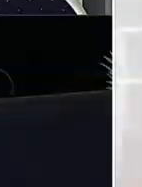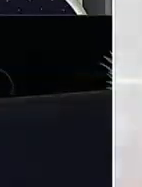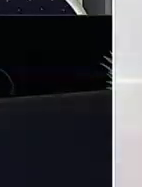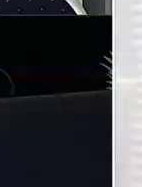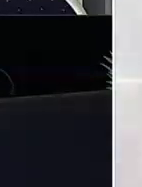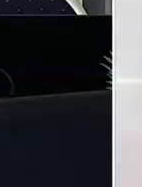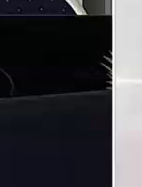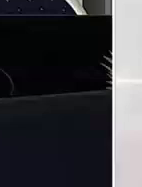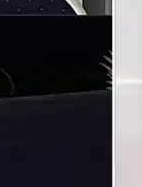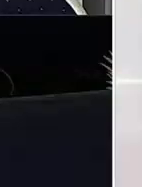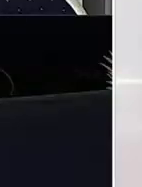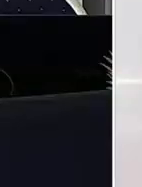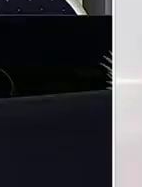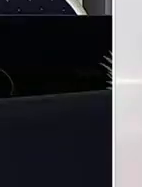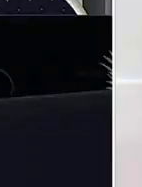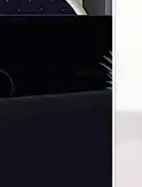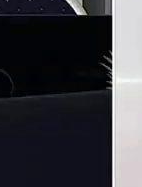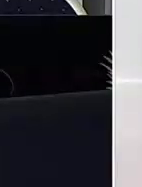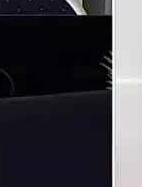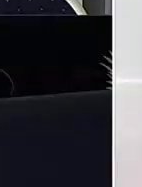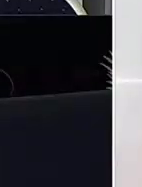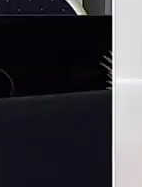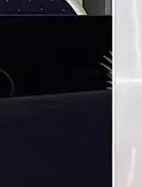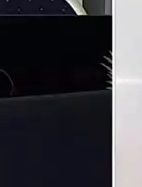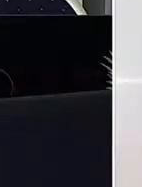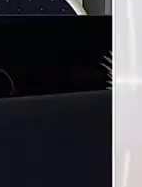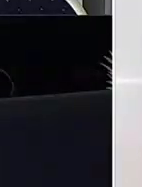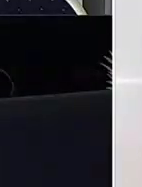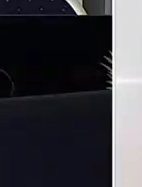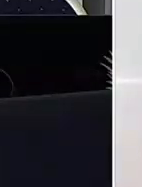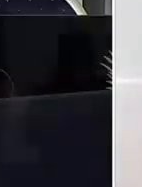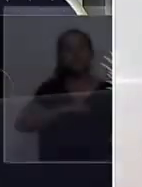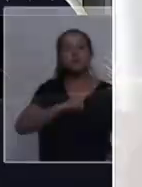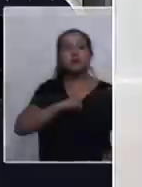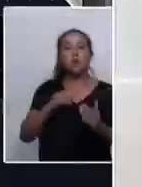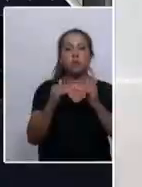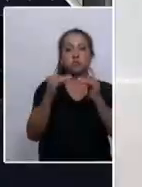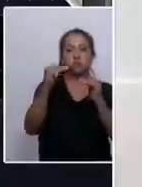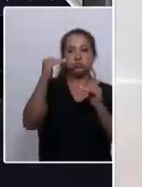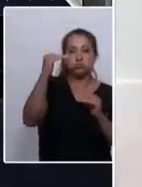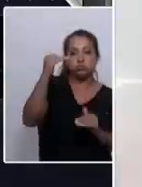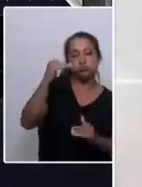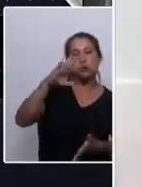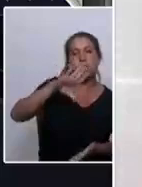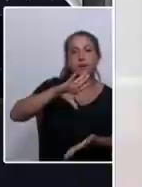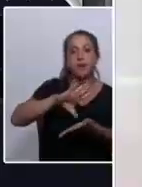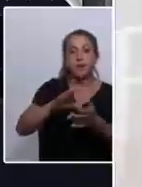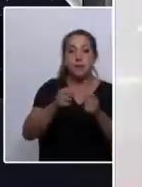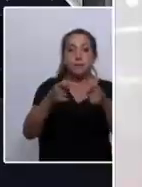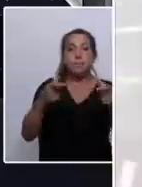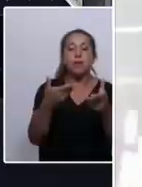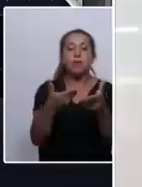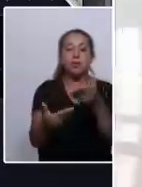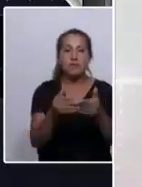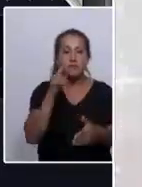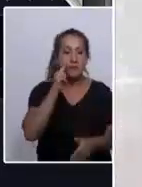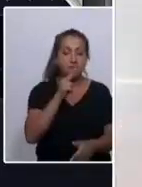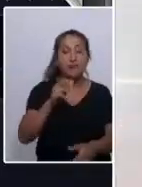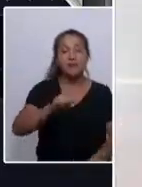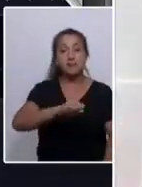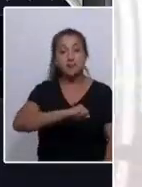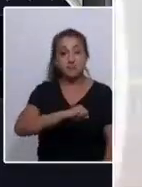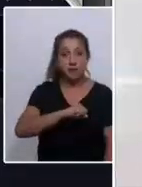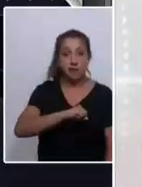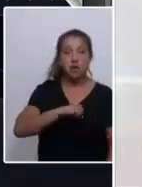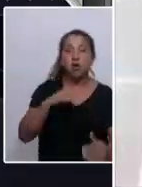eran posiciones de algunos convencionales que dijeron que iban a estar en este estado de reflexión, pero aclaraban también fuera de micrófono que no